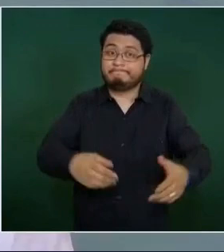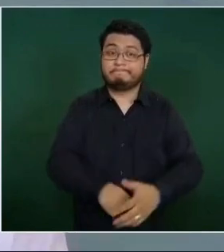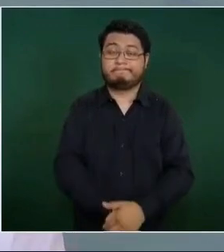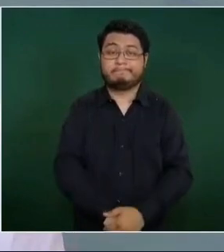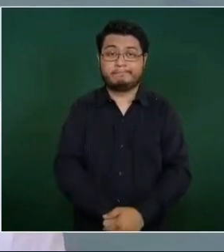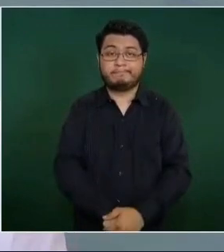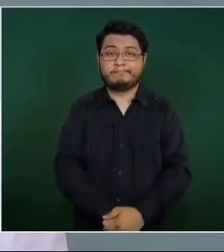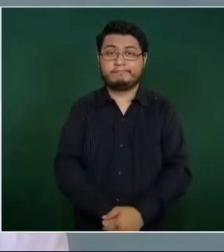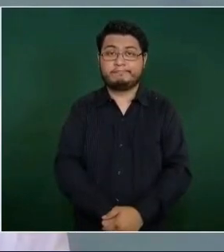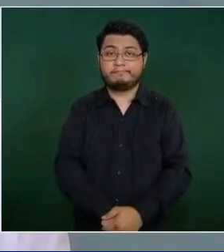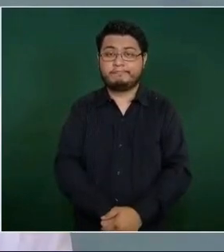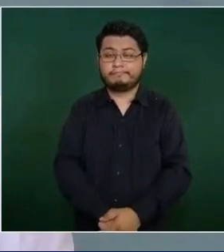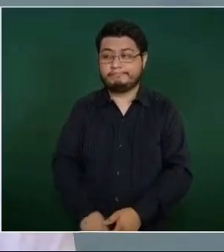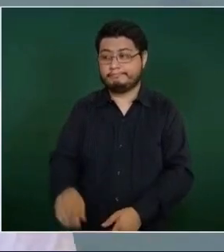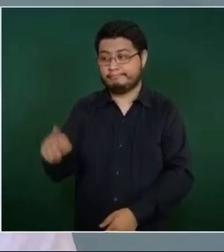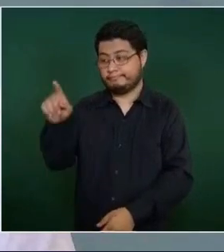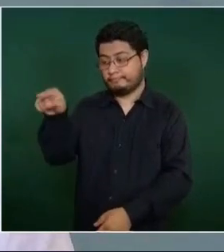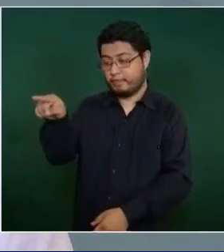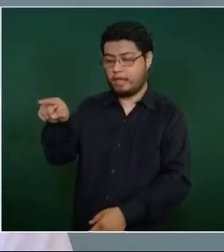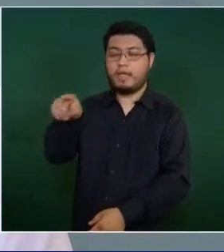en el Consejo del INE,